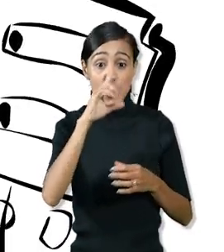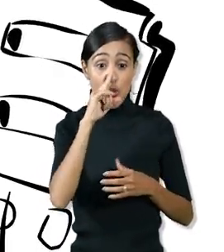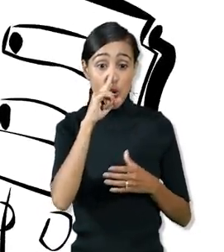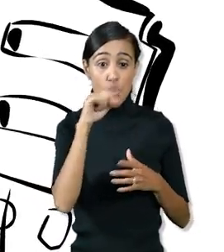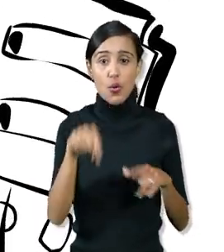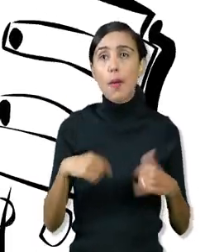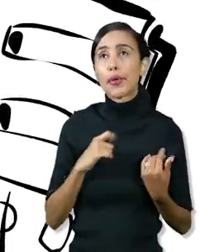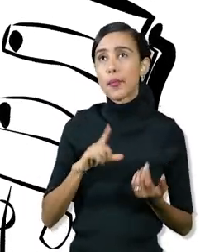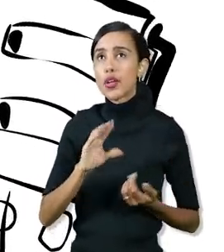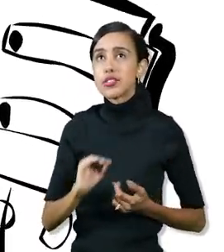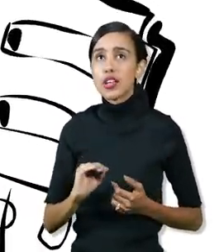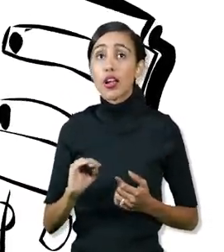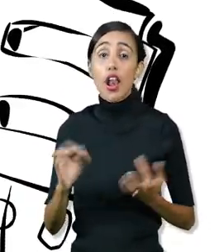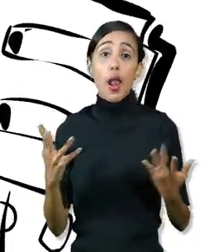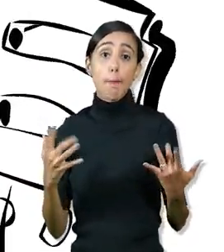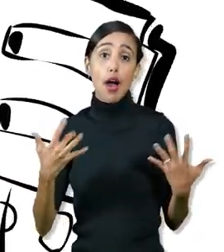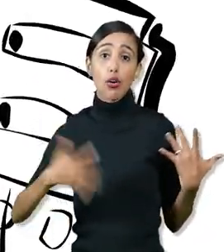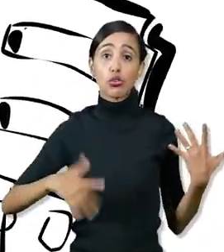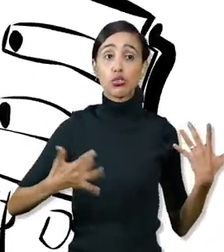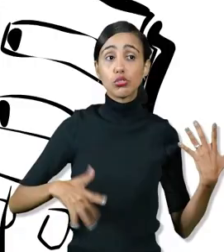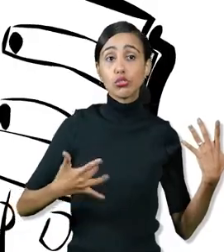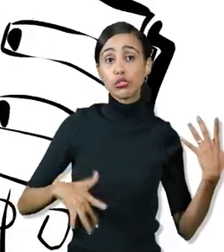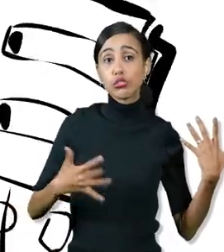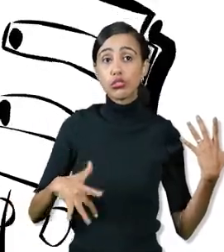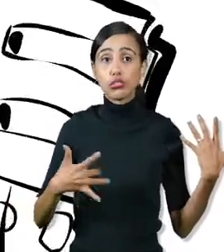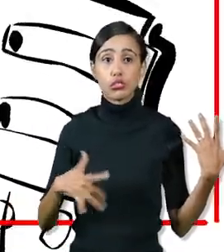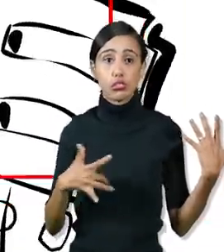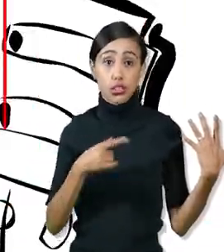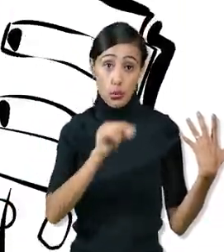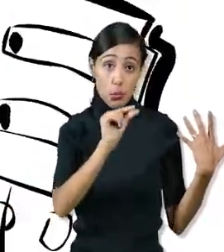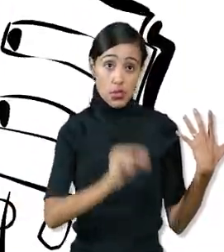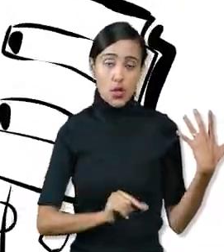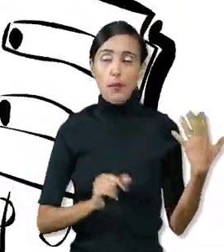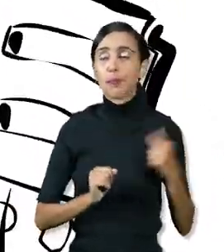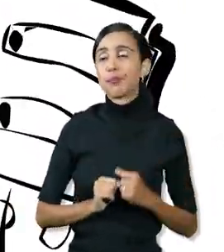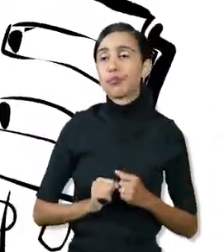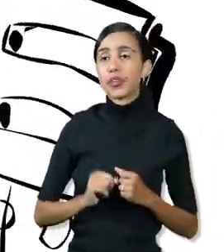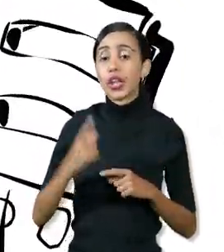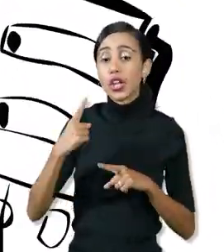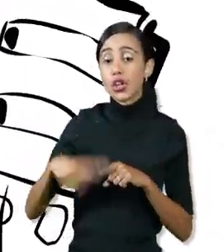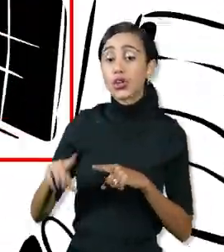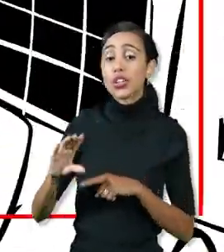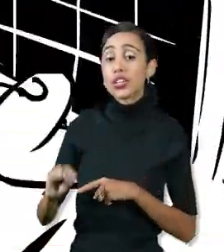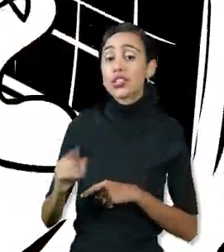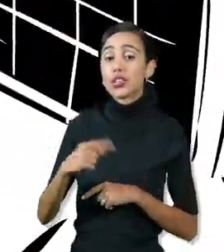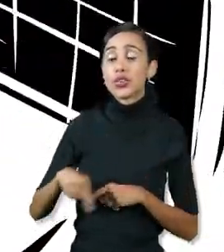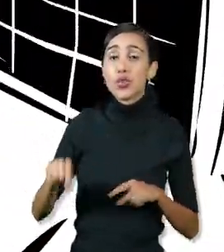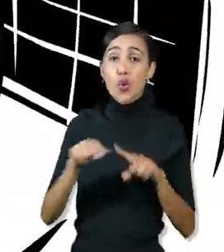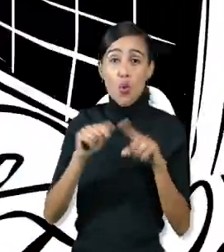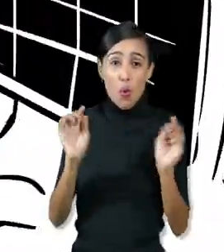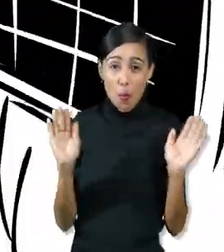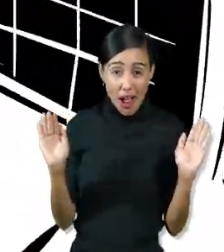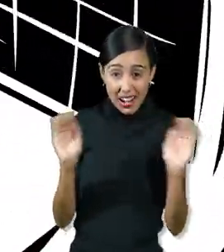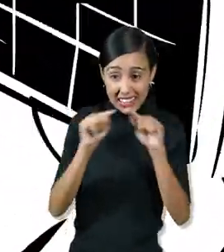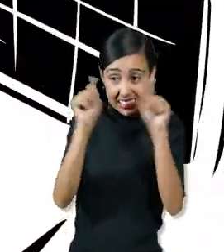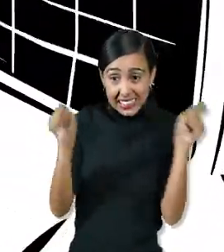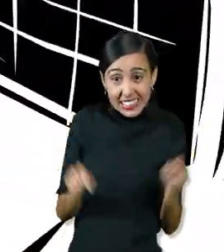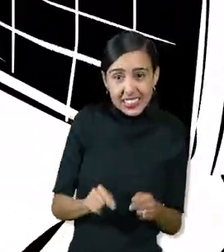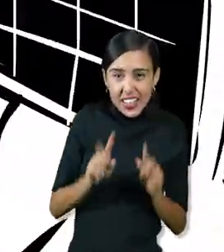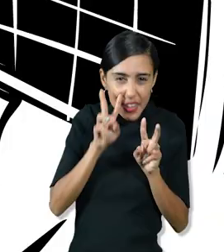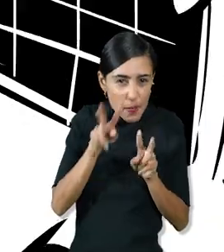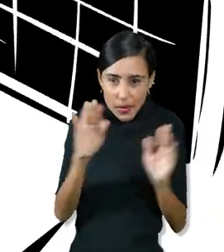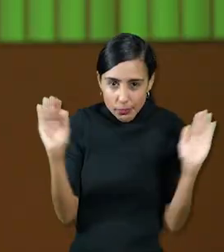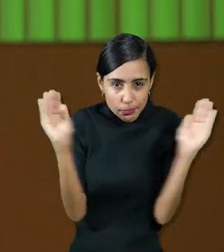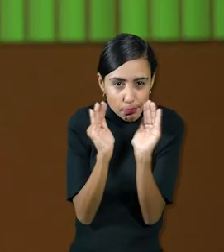las manos están tocando una guitarra de un personaje y uno está sugiriendo un plano detalle de unas manos en